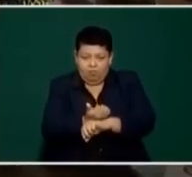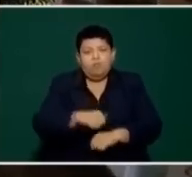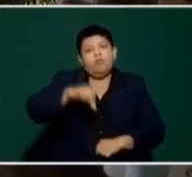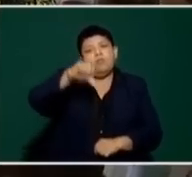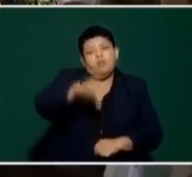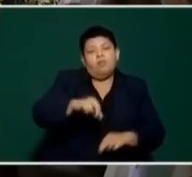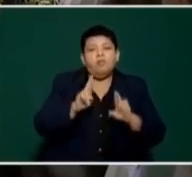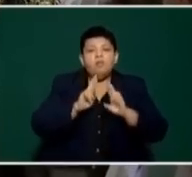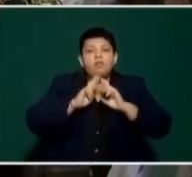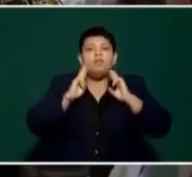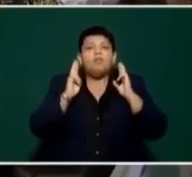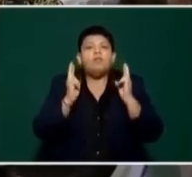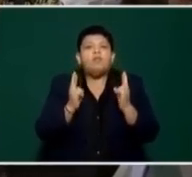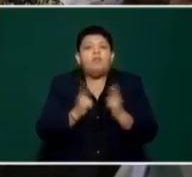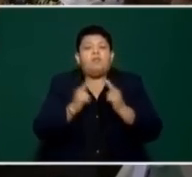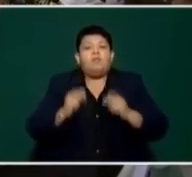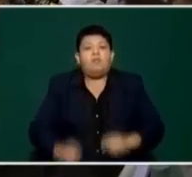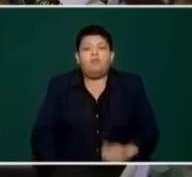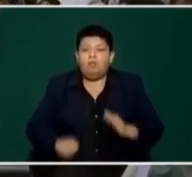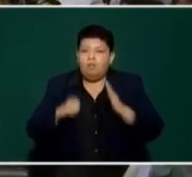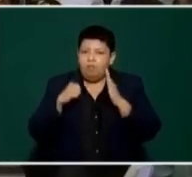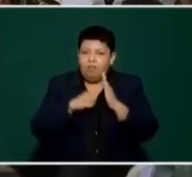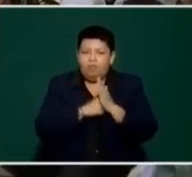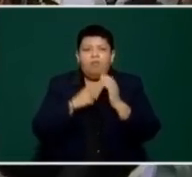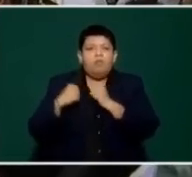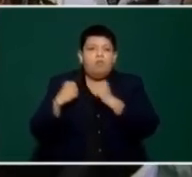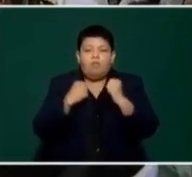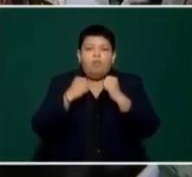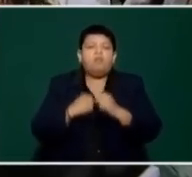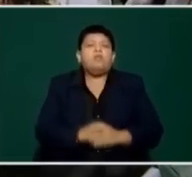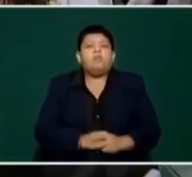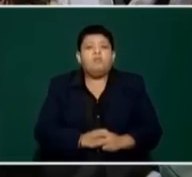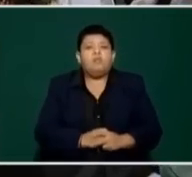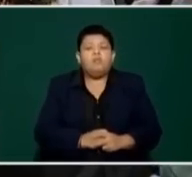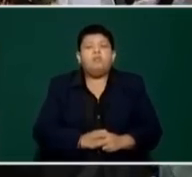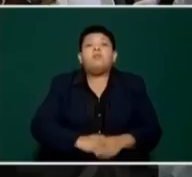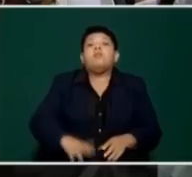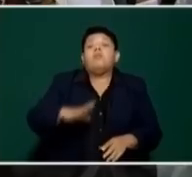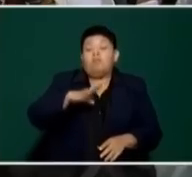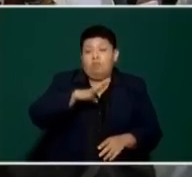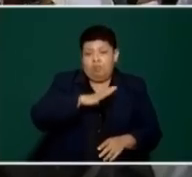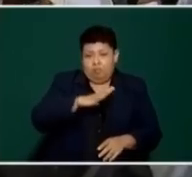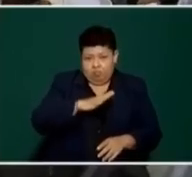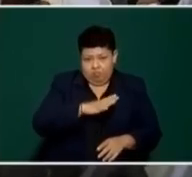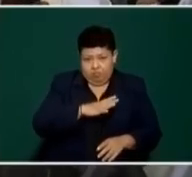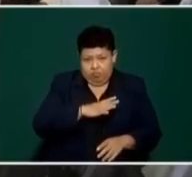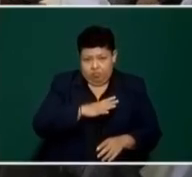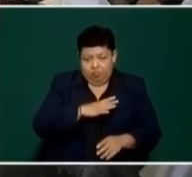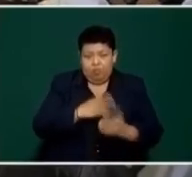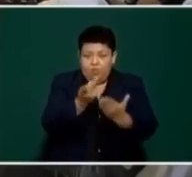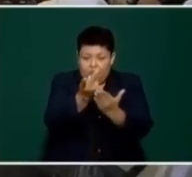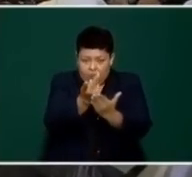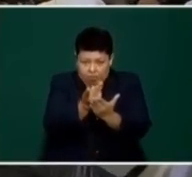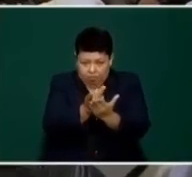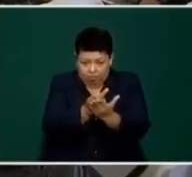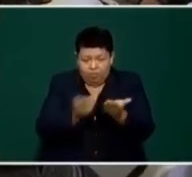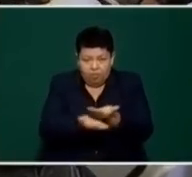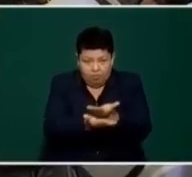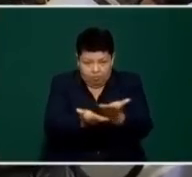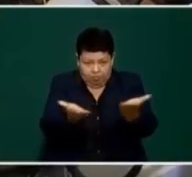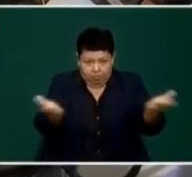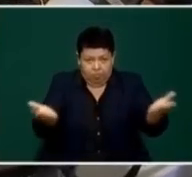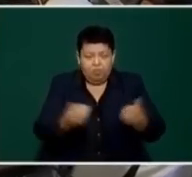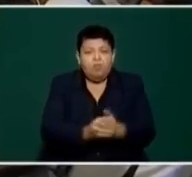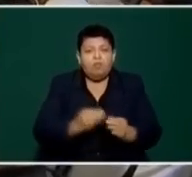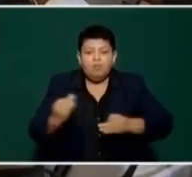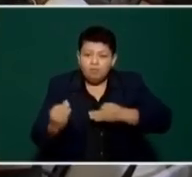esta reunión de seguridad, donde tuvimos la oportunidad de hacer un planteamiento de